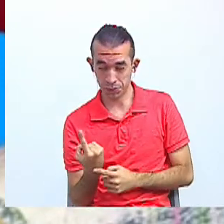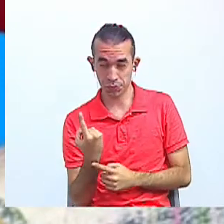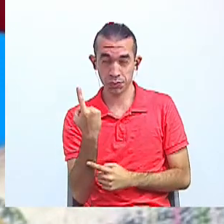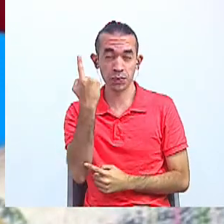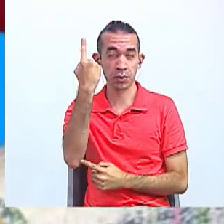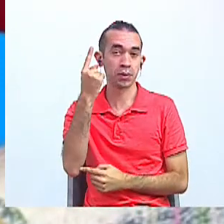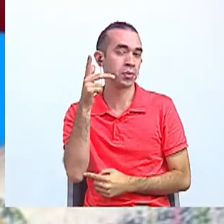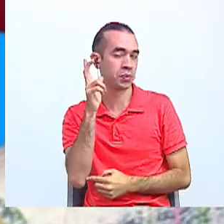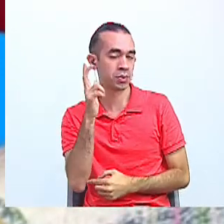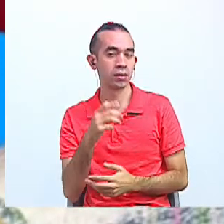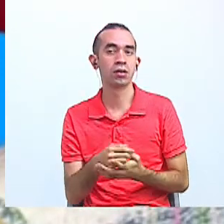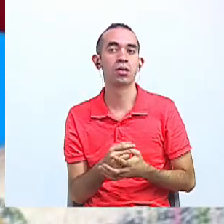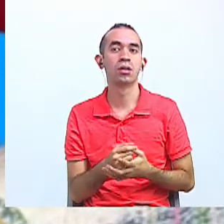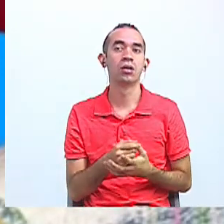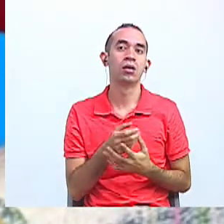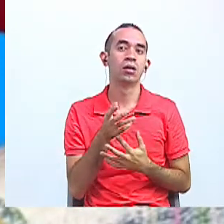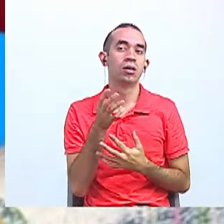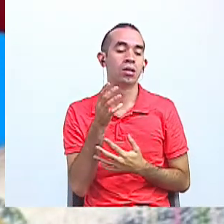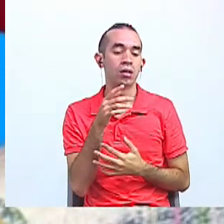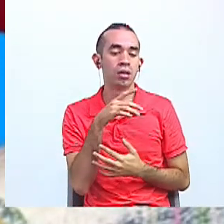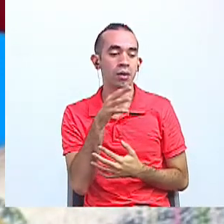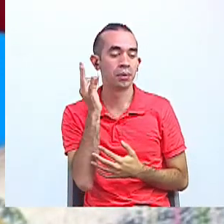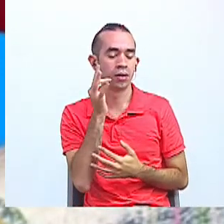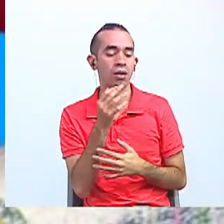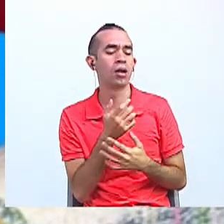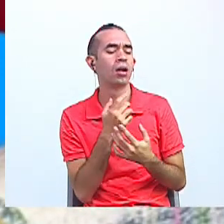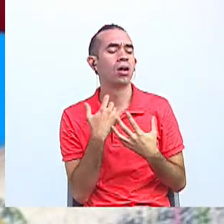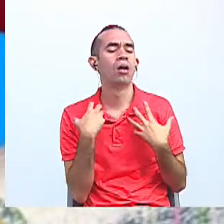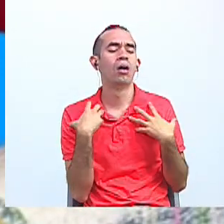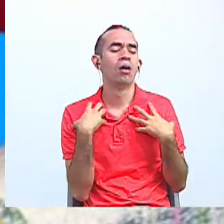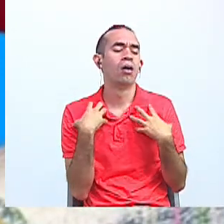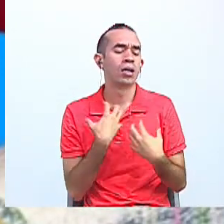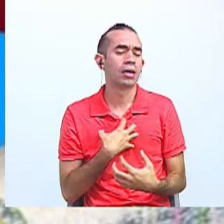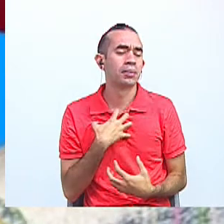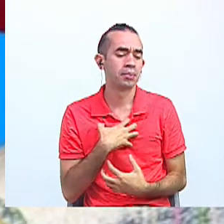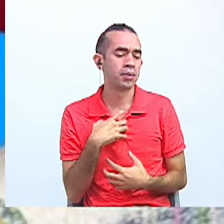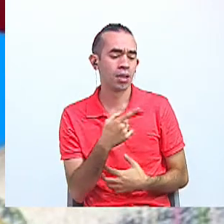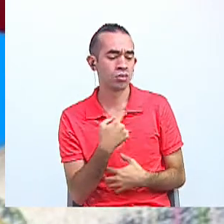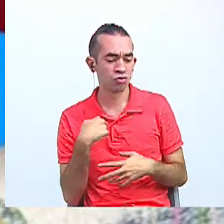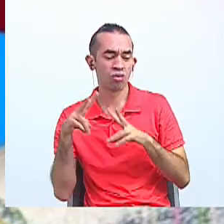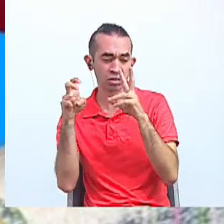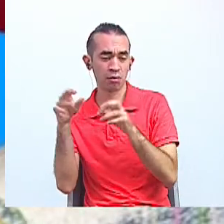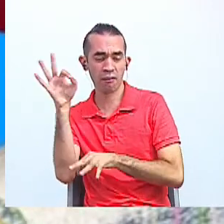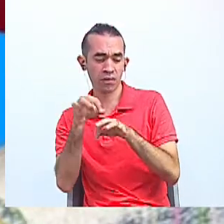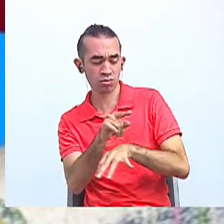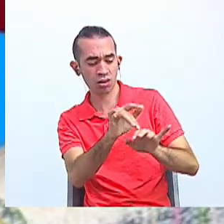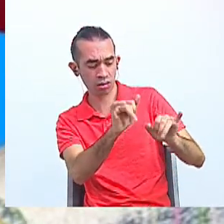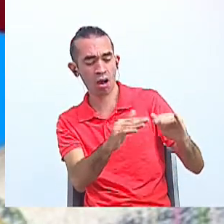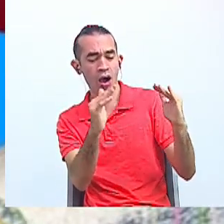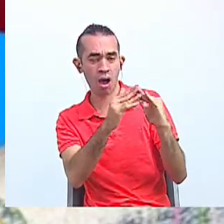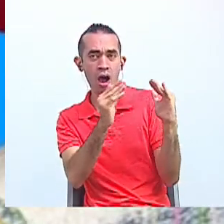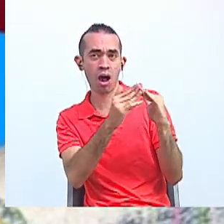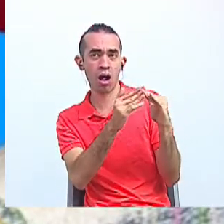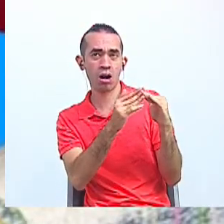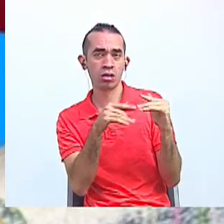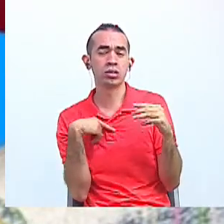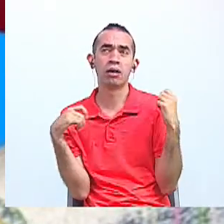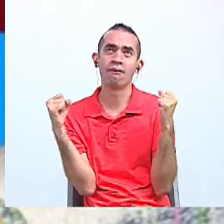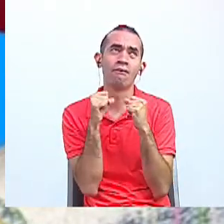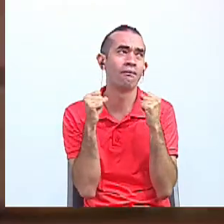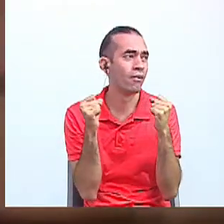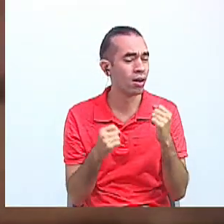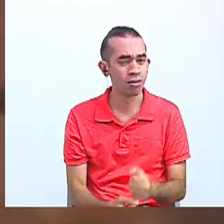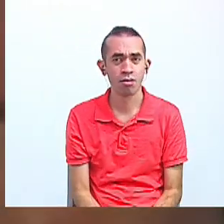¡Qué envidia! Te quedas en casa y no tienes examen de física como yo. Yo estoy con este